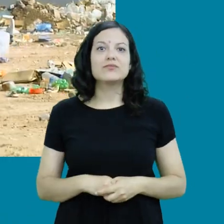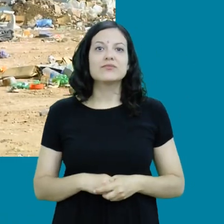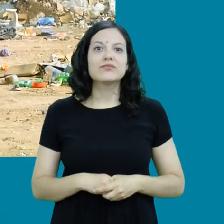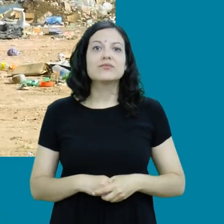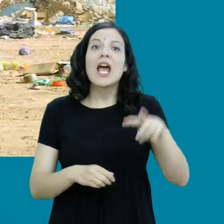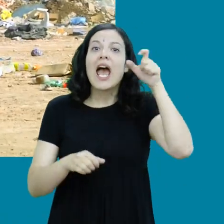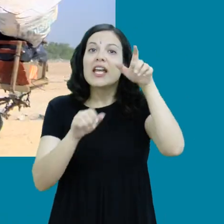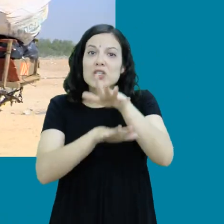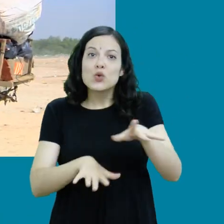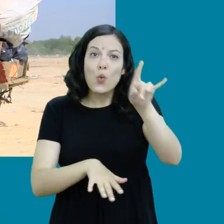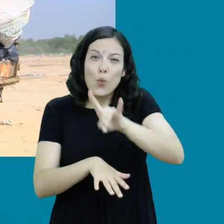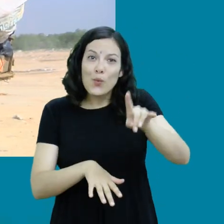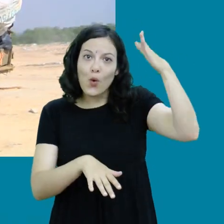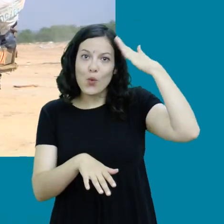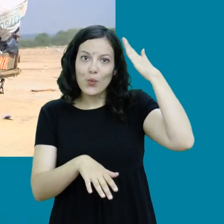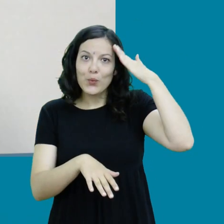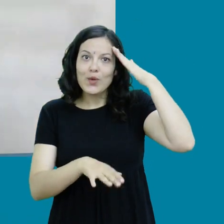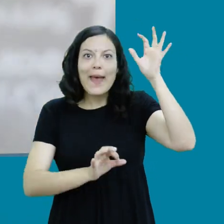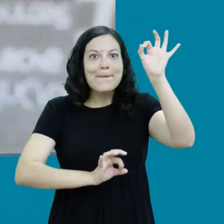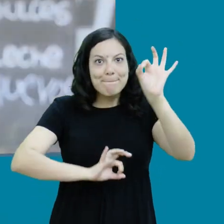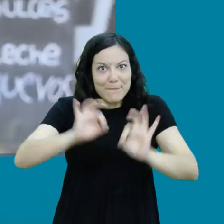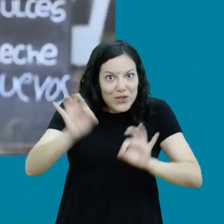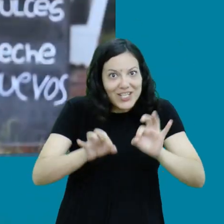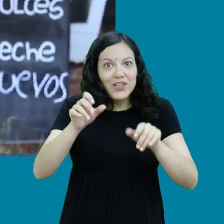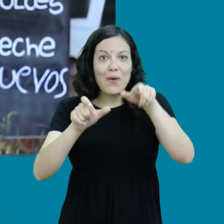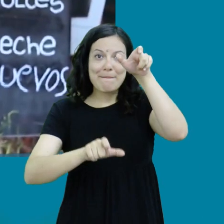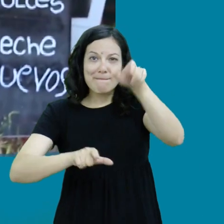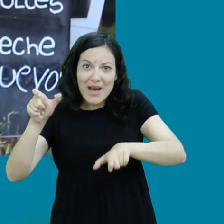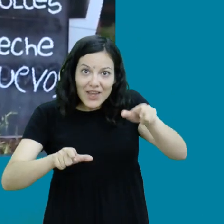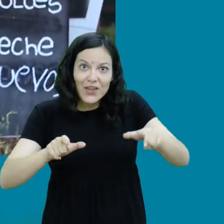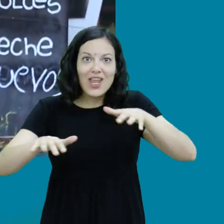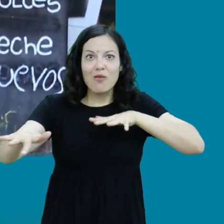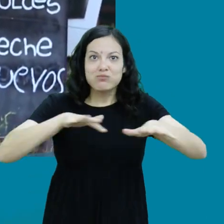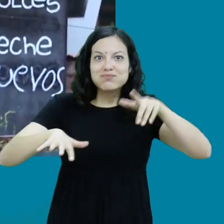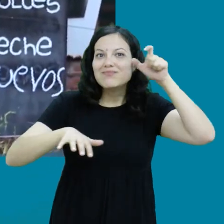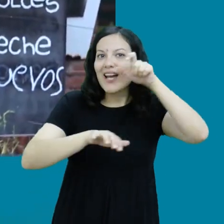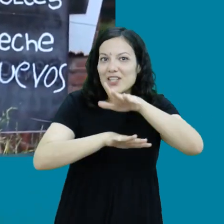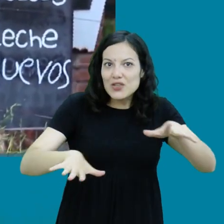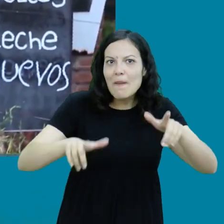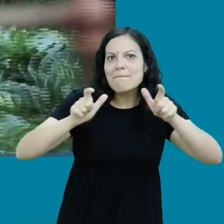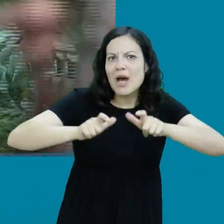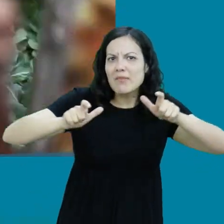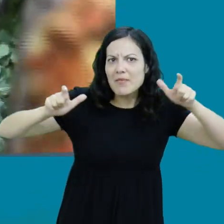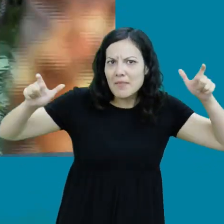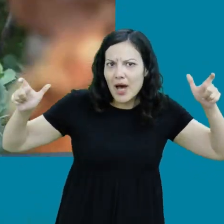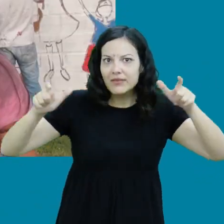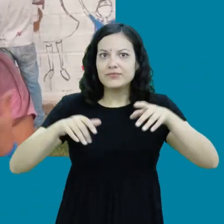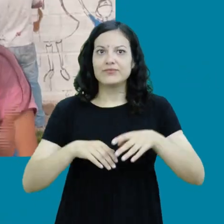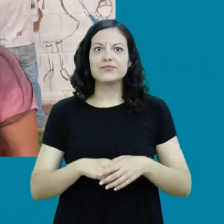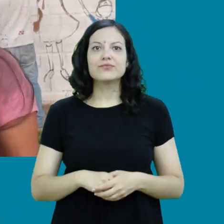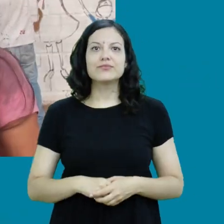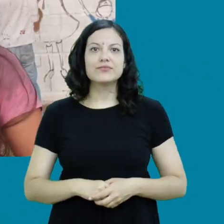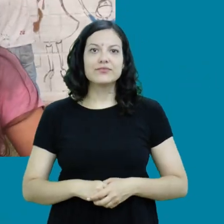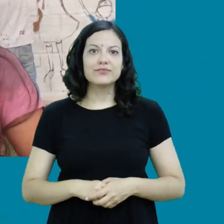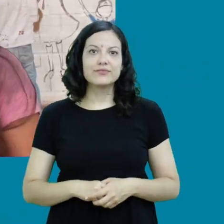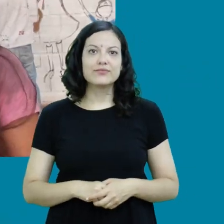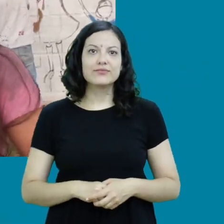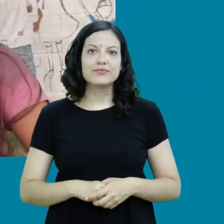En Extensión Universitaria y Cultura, aumentó el número de proyectos, integrantes y acciones de extensión.